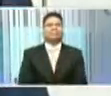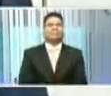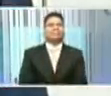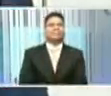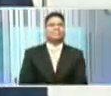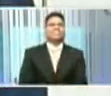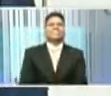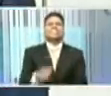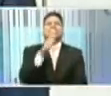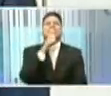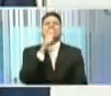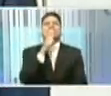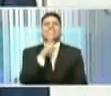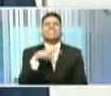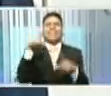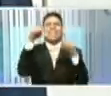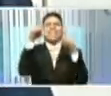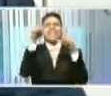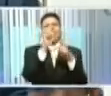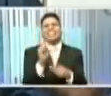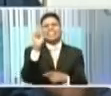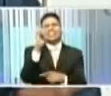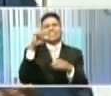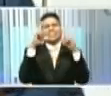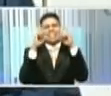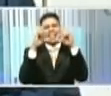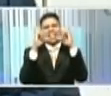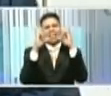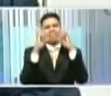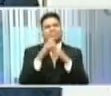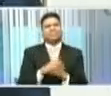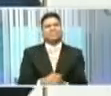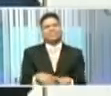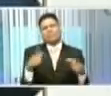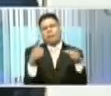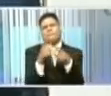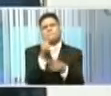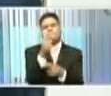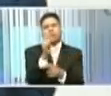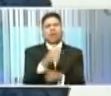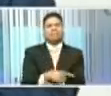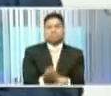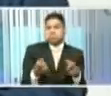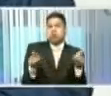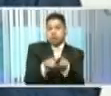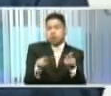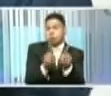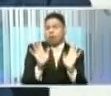¿Quiénes tienen Telegram? Ese es menos, pero es igualito.